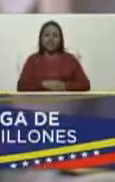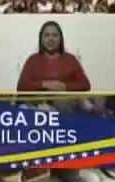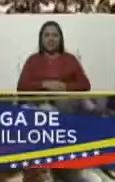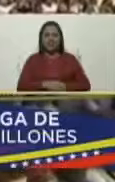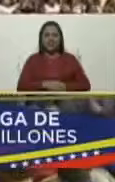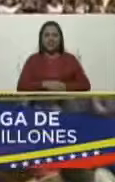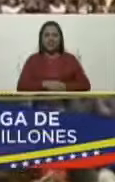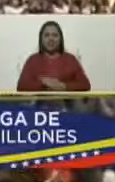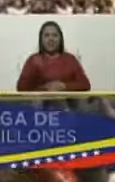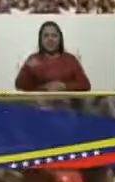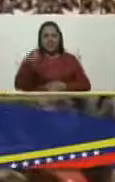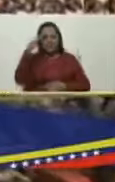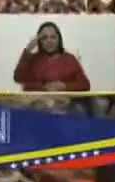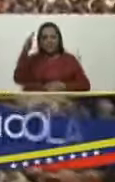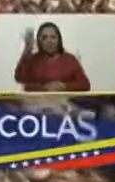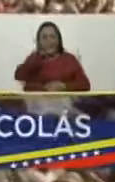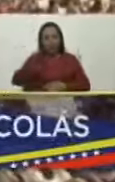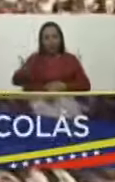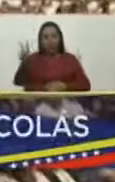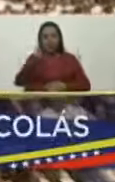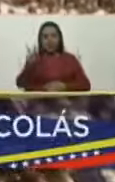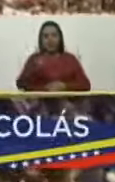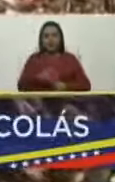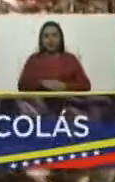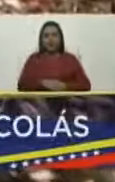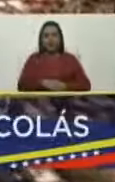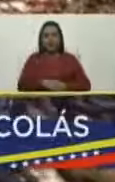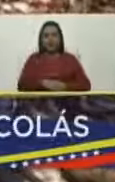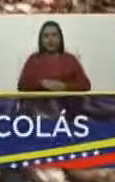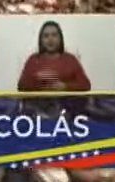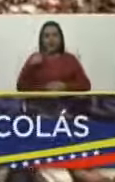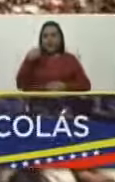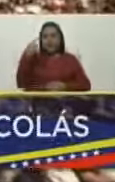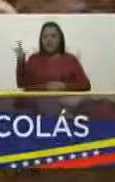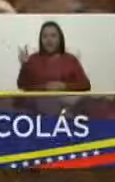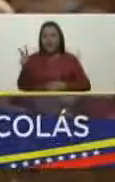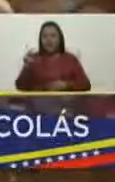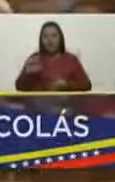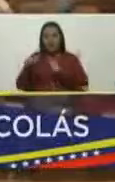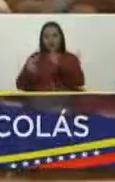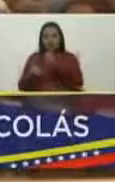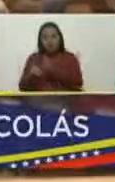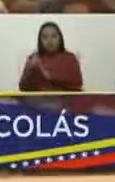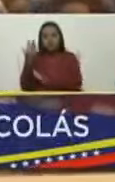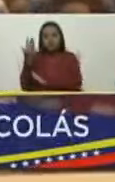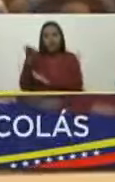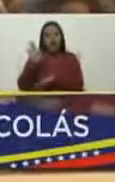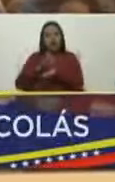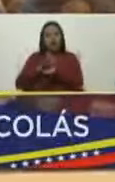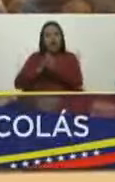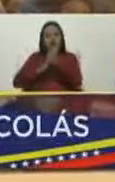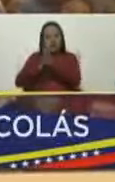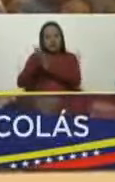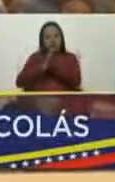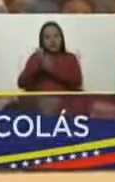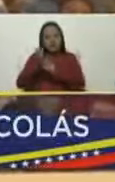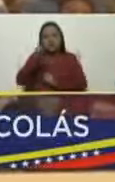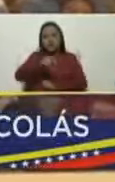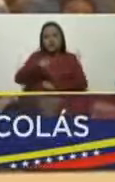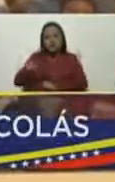Saludos a Venezuela. Yo decía que Venezuela empezó a florecer por los emprendimientos, cuando las